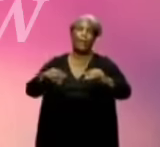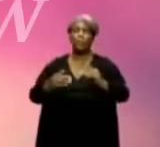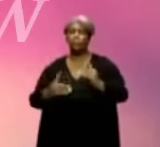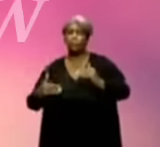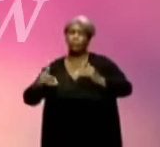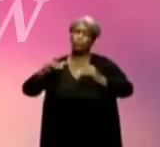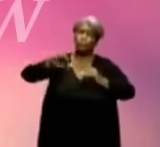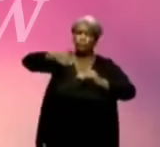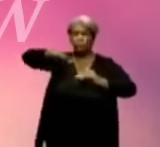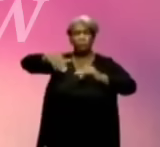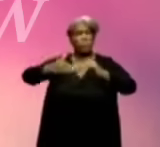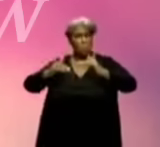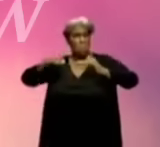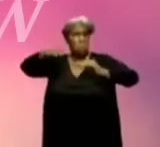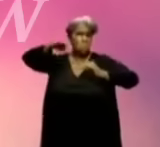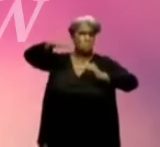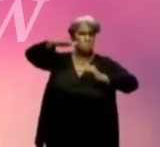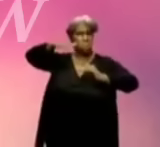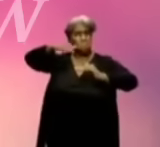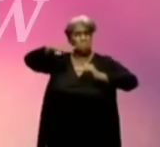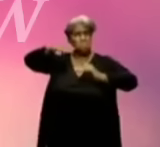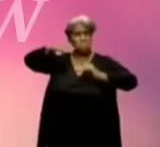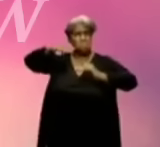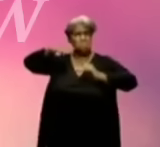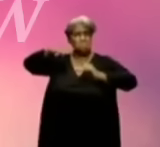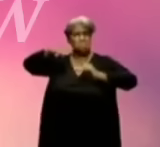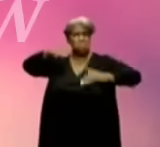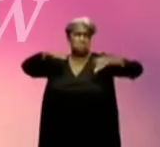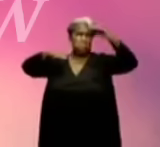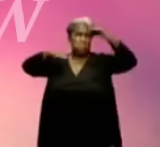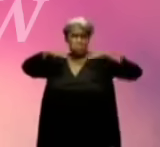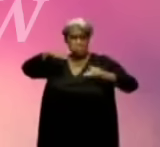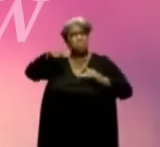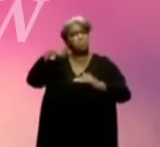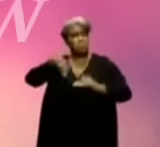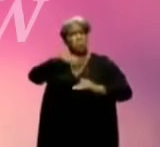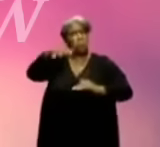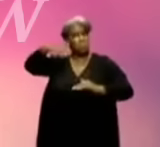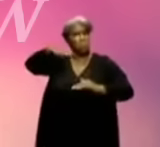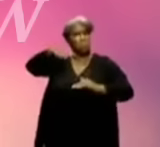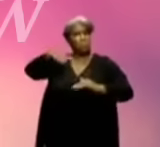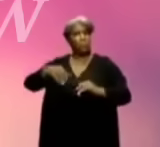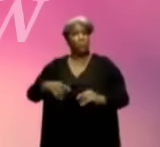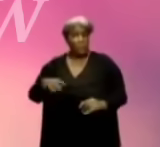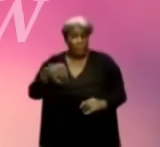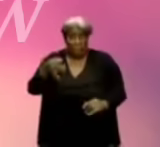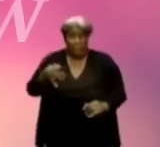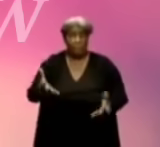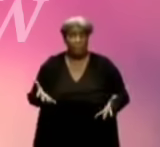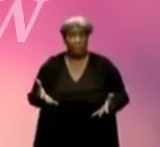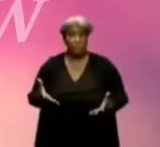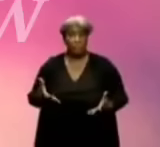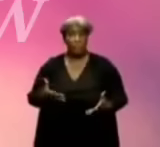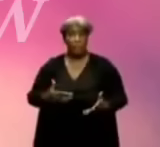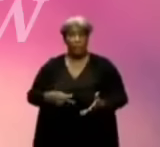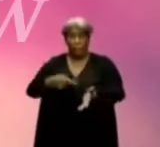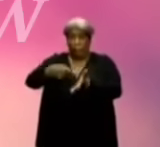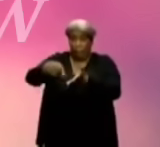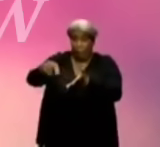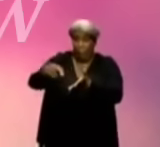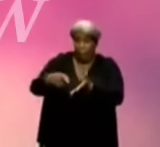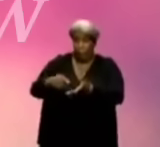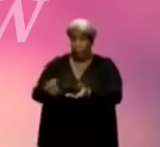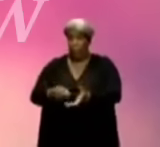y deberíamos estar en menores niveles. Esa es la realidad. ¿Que se puede eficientizar el gasto? Sí, siempre se